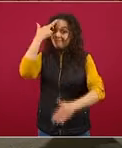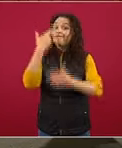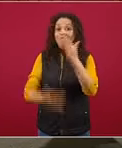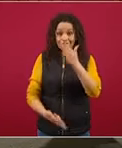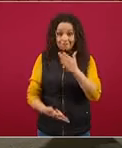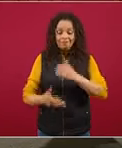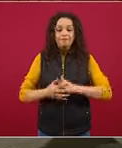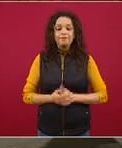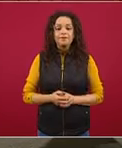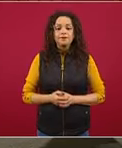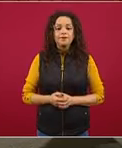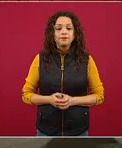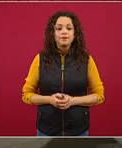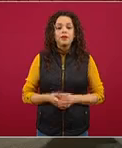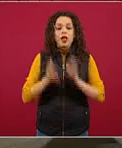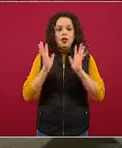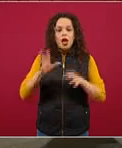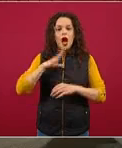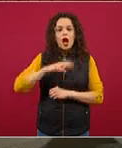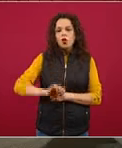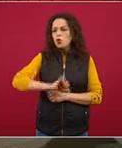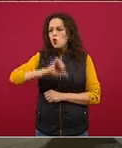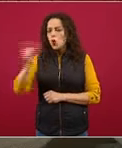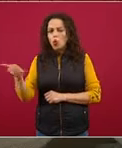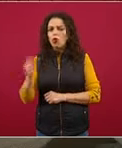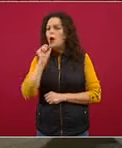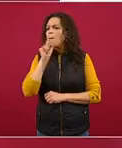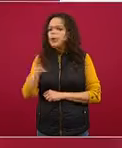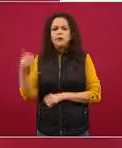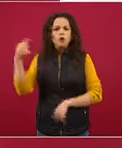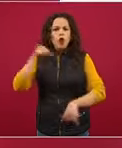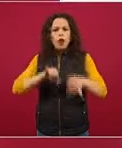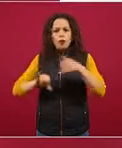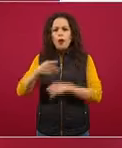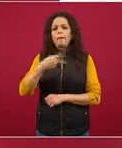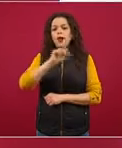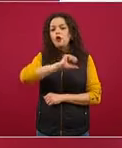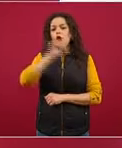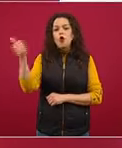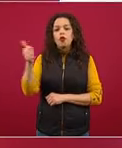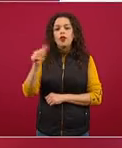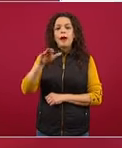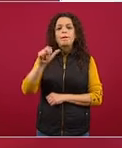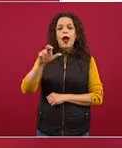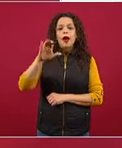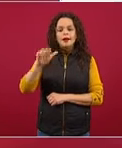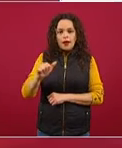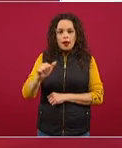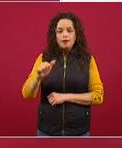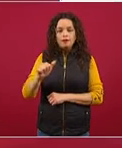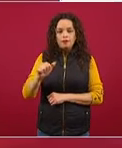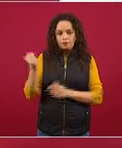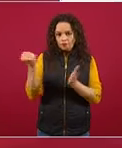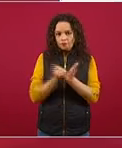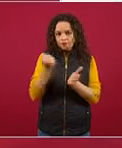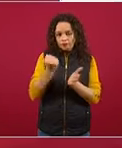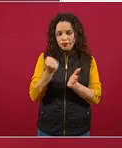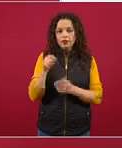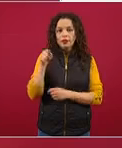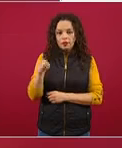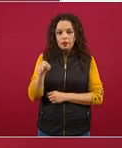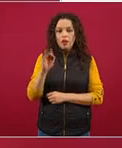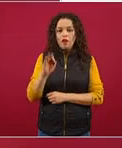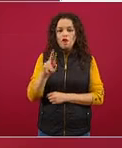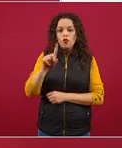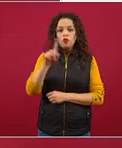contra influenza, es el mismo laboratorio, es otra marca, se llama Fluzone, y esa sí se puede aplicar